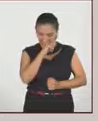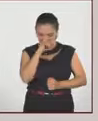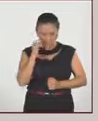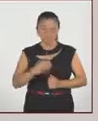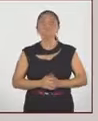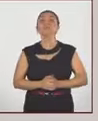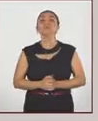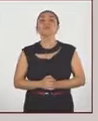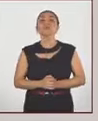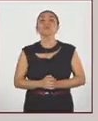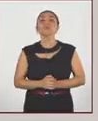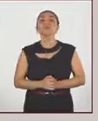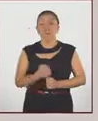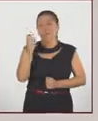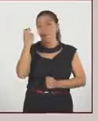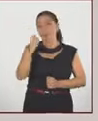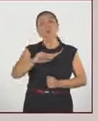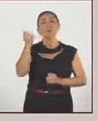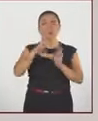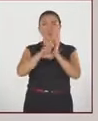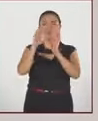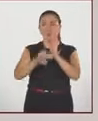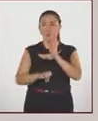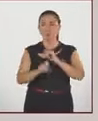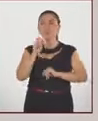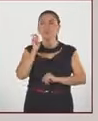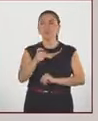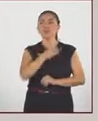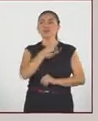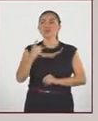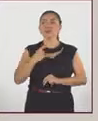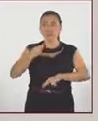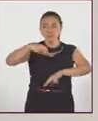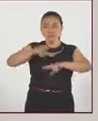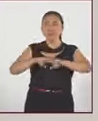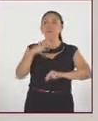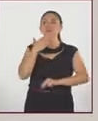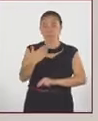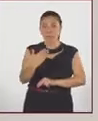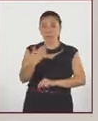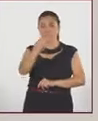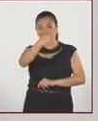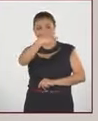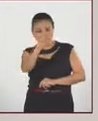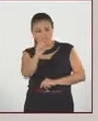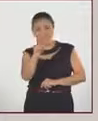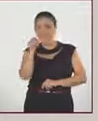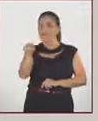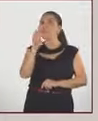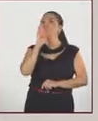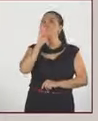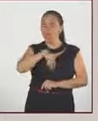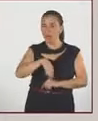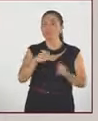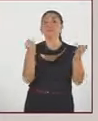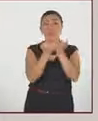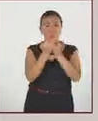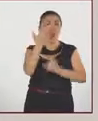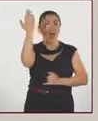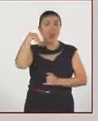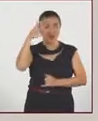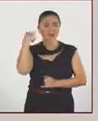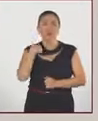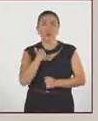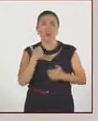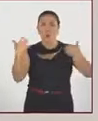Bueno, aquí puse otro ejemplo de cómo son la postura correcta y la postura incorrecta que, les digo, yo también incluso cuando estaba haciendo